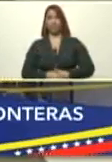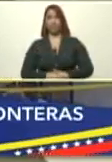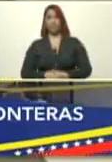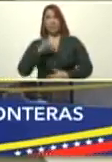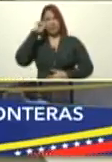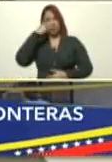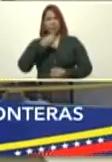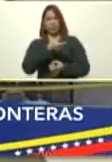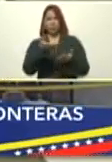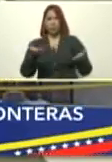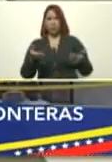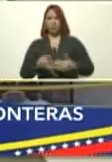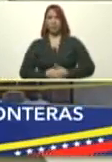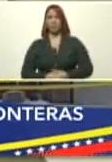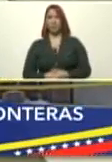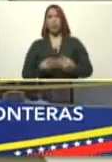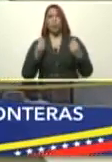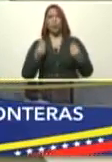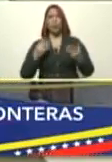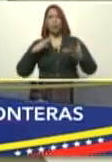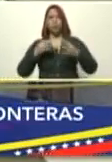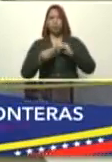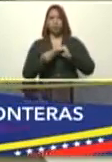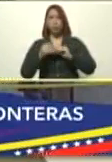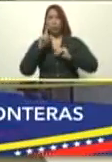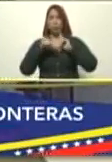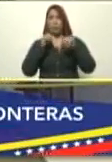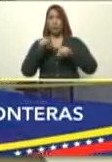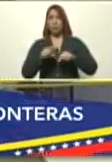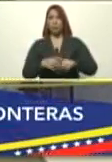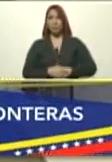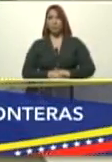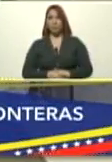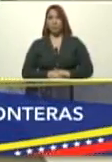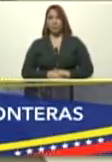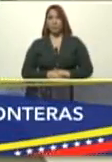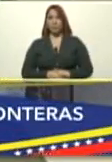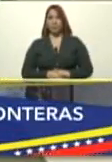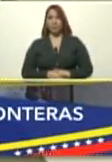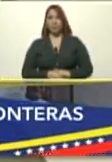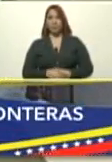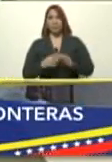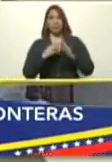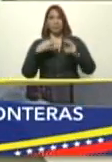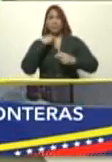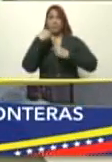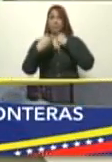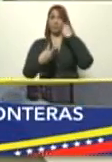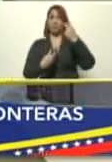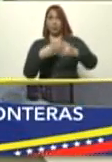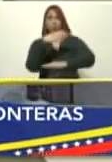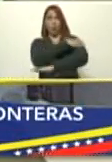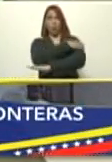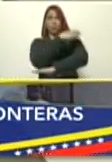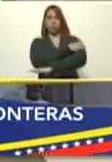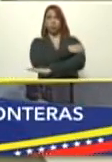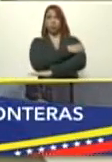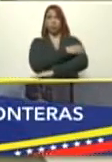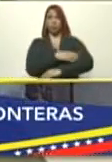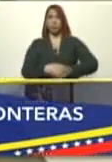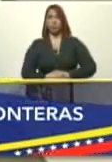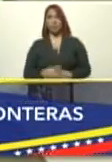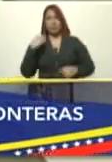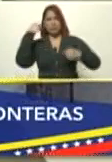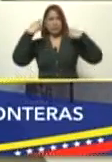¿Recuerdan ustedes cómo a través de Twitter todos los voceros de la ultraderecha descocada de